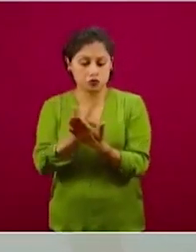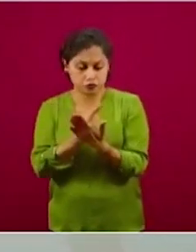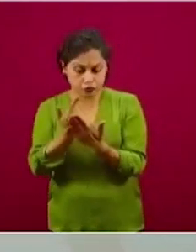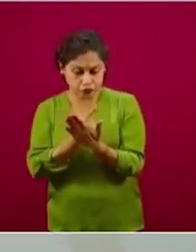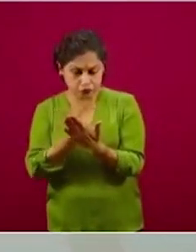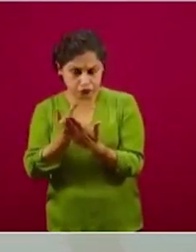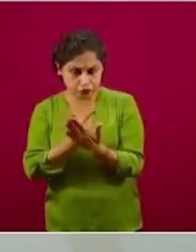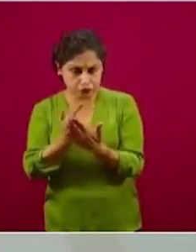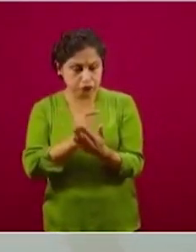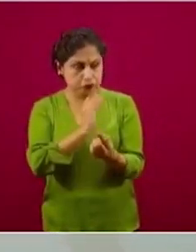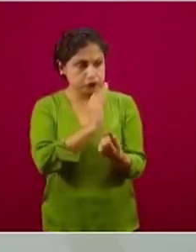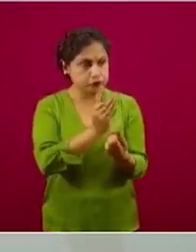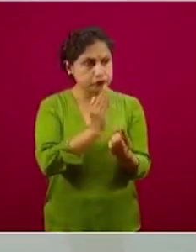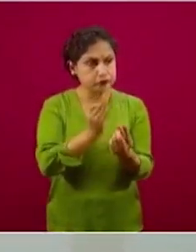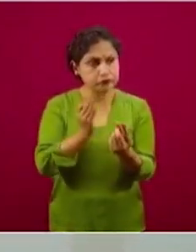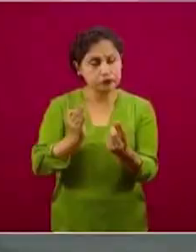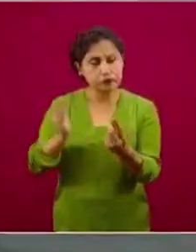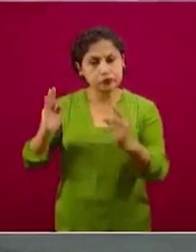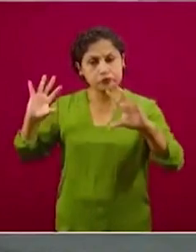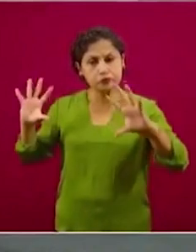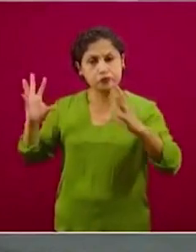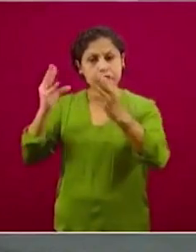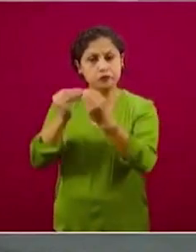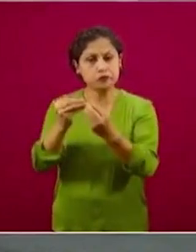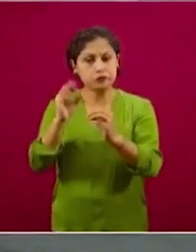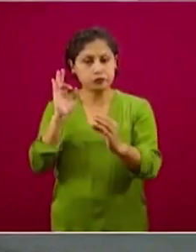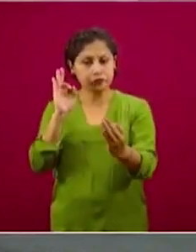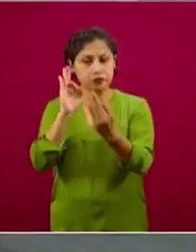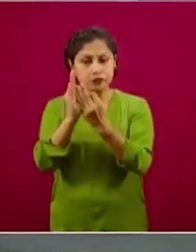de beneficiarios. Alcanzamos la cifra de